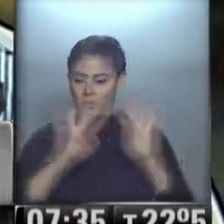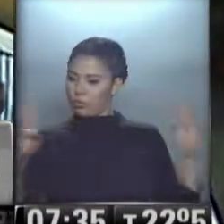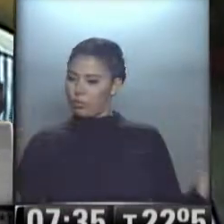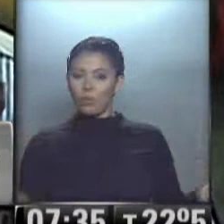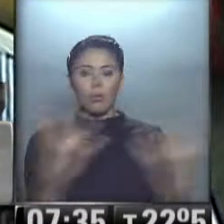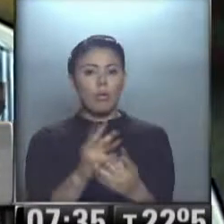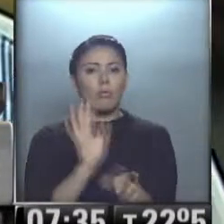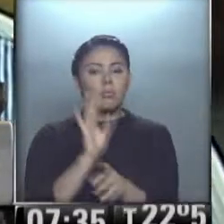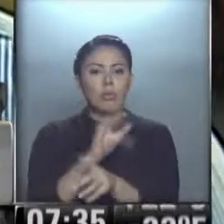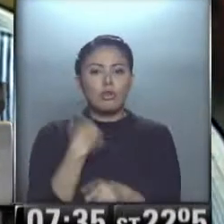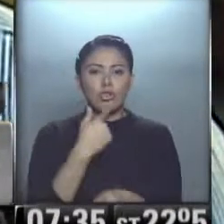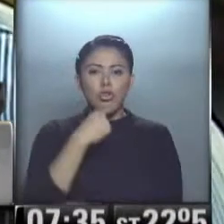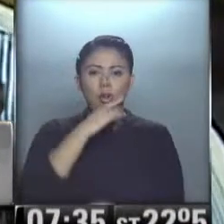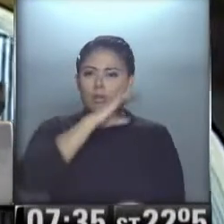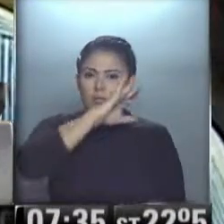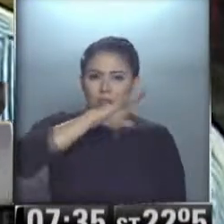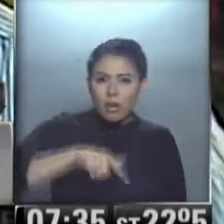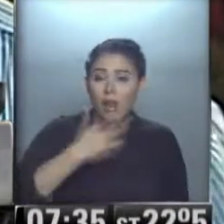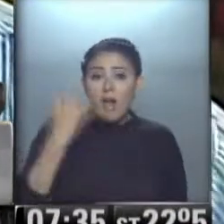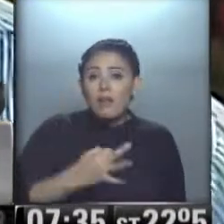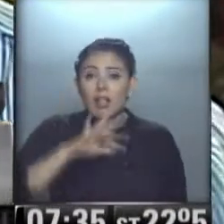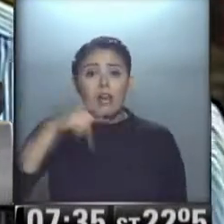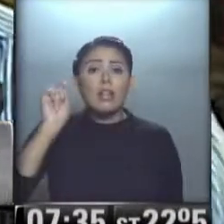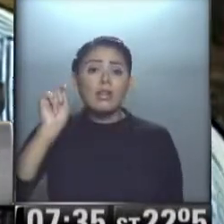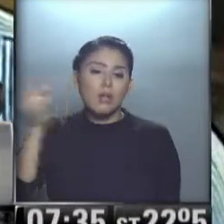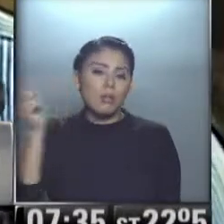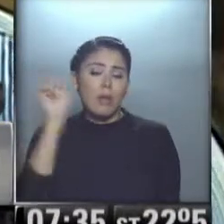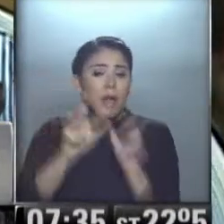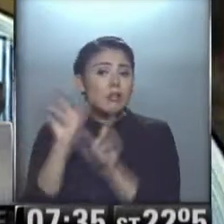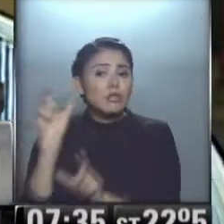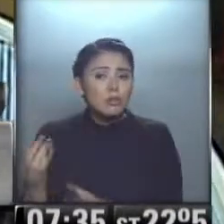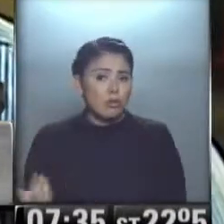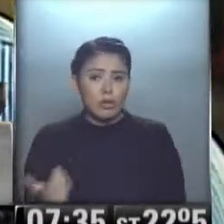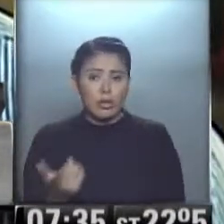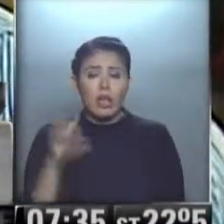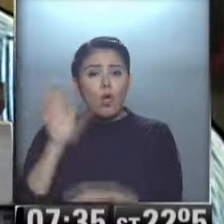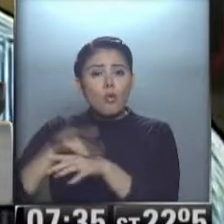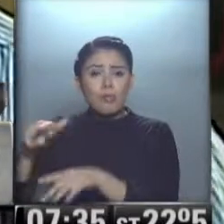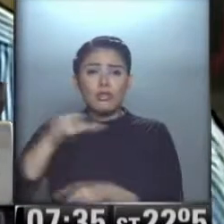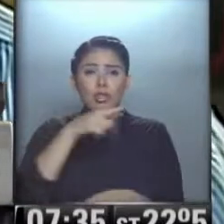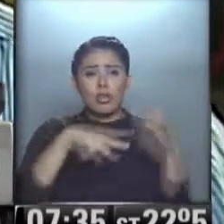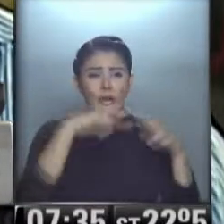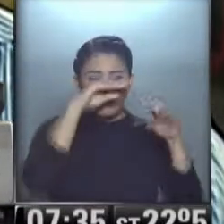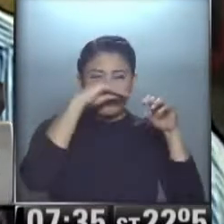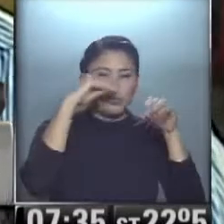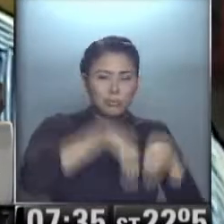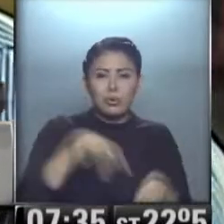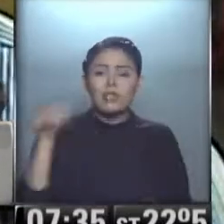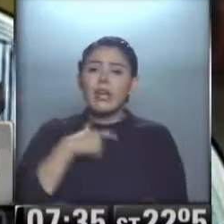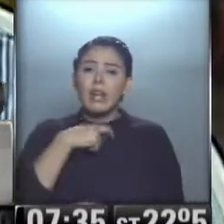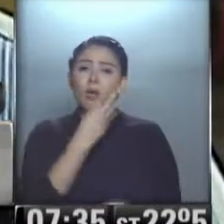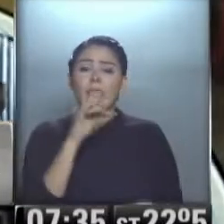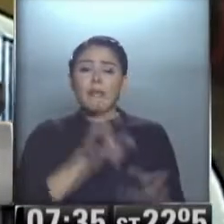unos delincuentes, cuando los verdaderos delincuentes son esa gente que han vaciado el local y querían dejarnos a los 40 laburantes en la